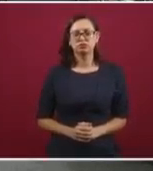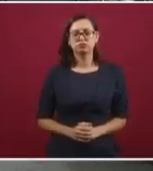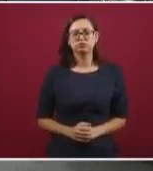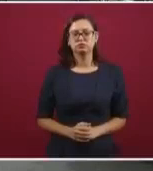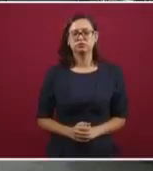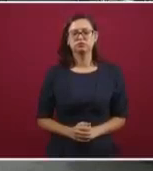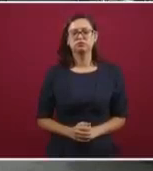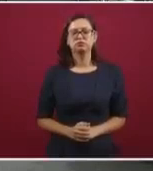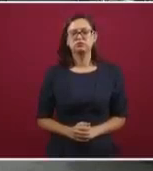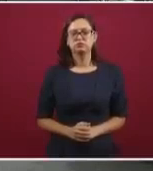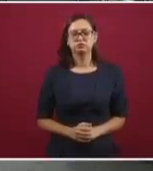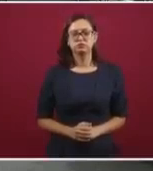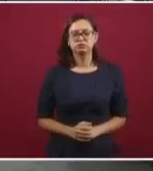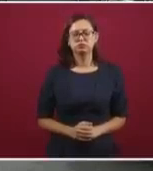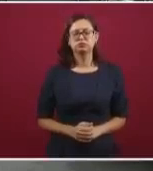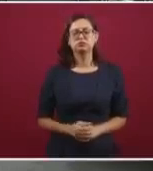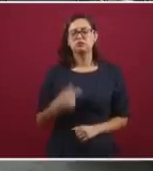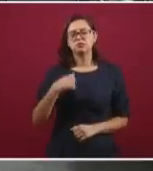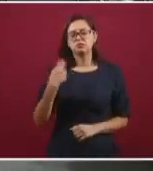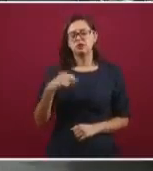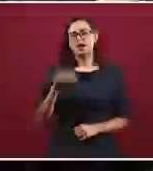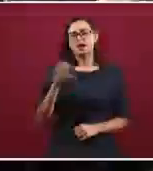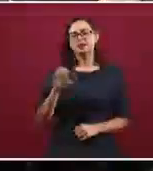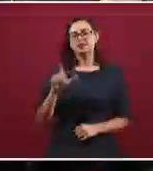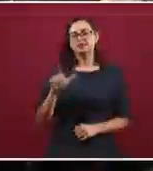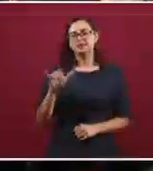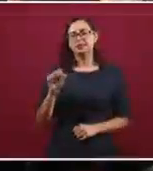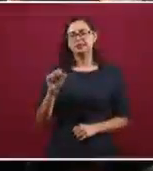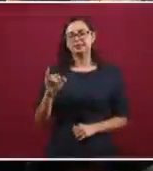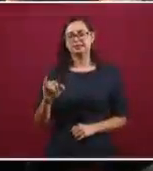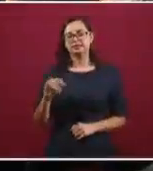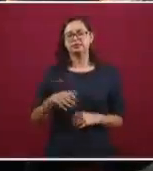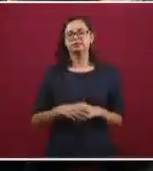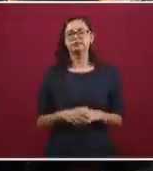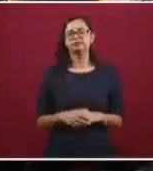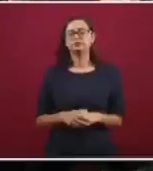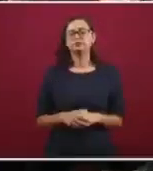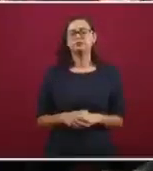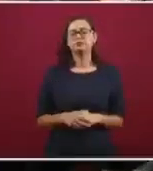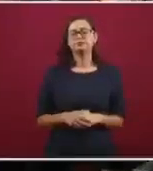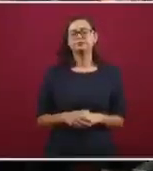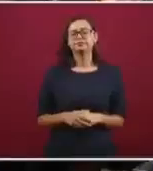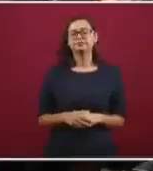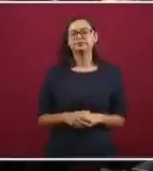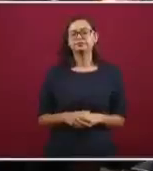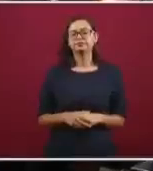Gracias. Celsin Juárez, de Sin Línea MX. En marzo que comenzaron